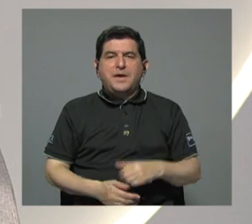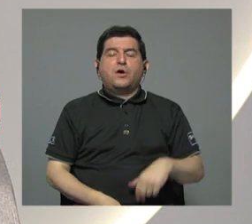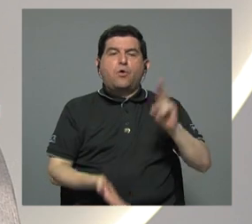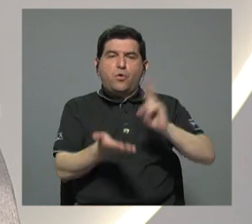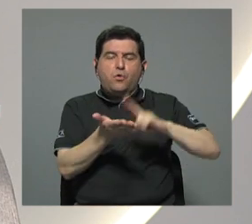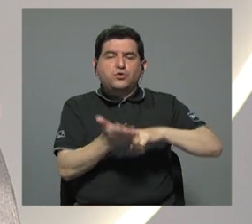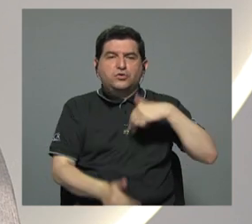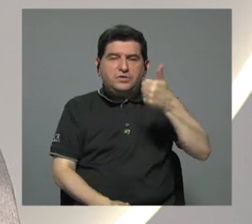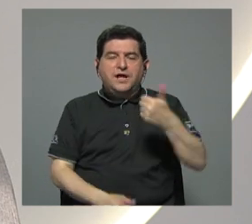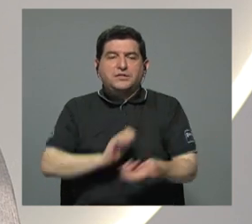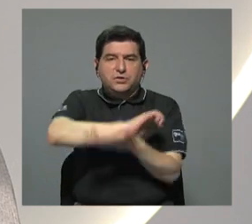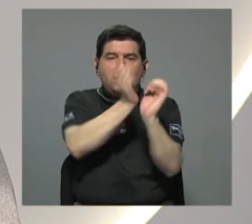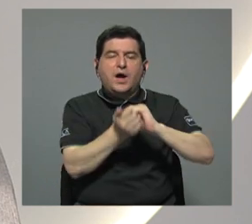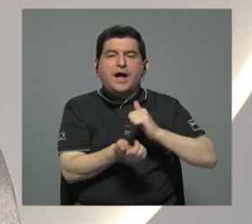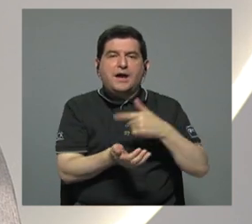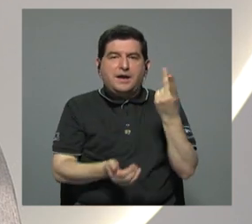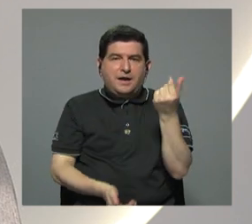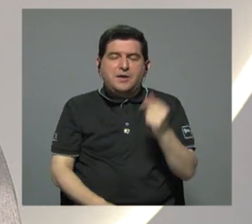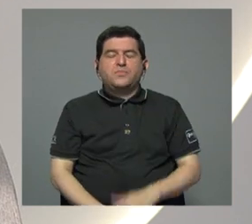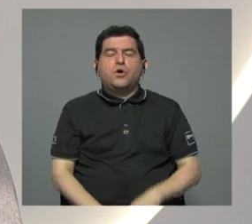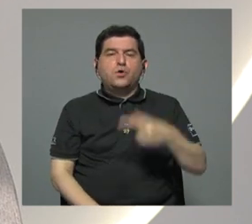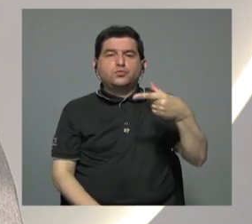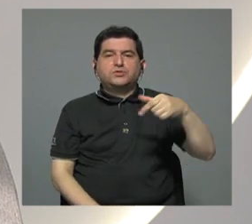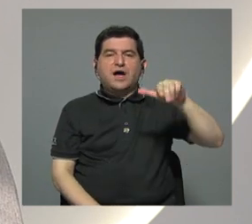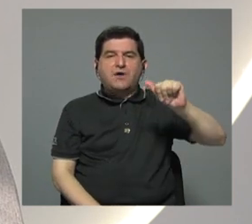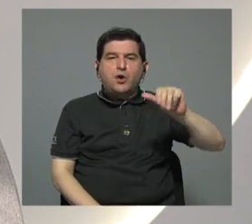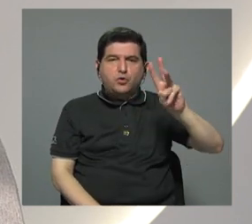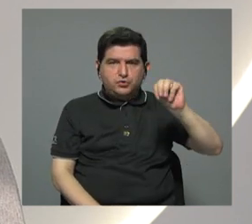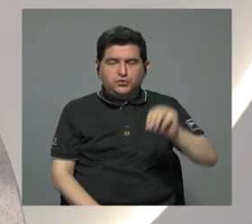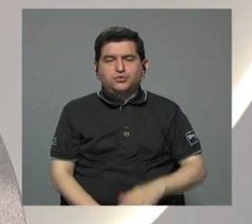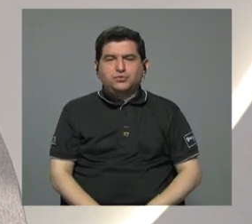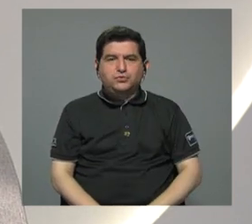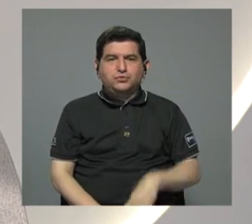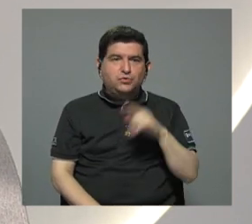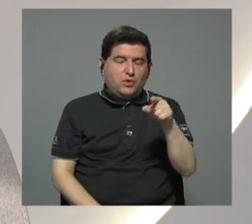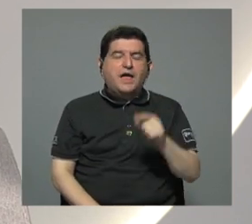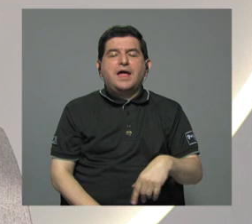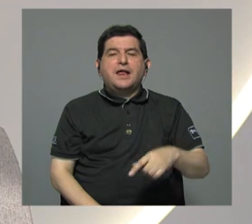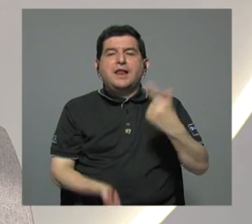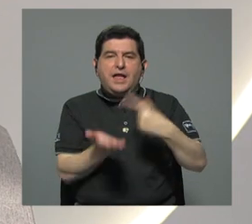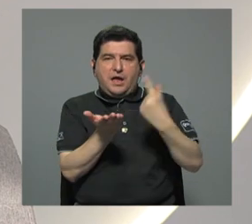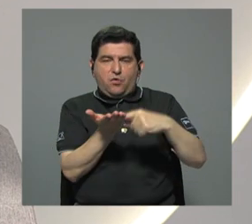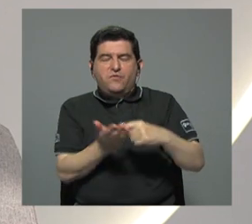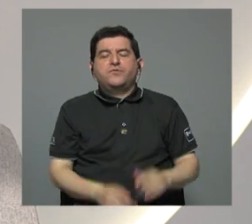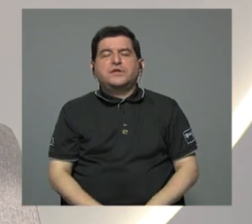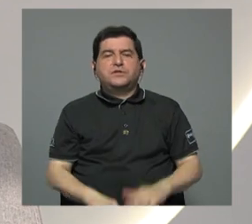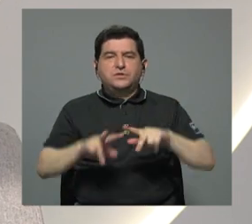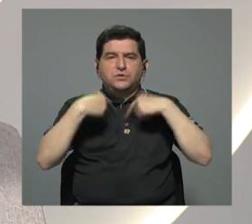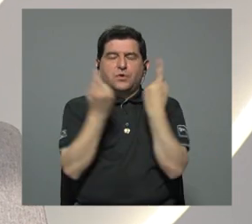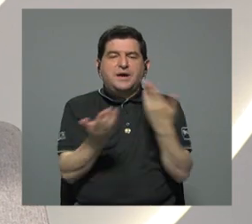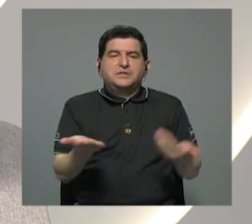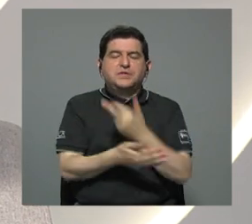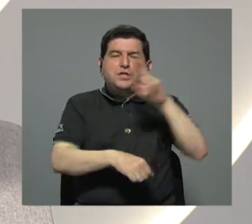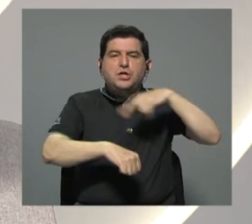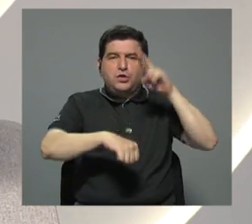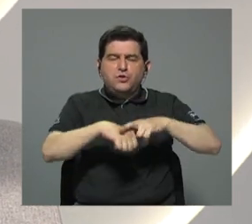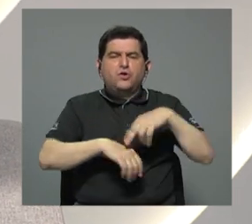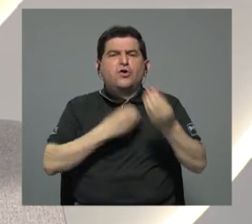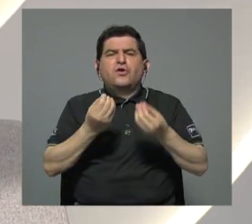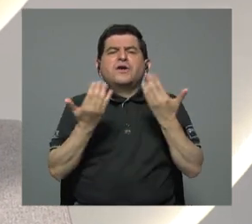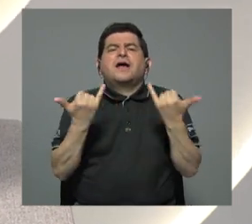cambio de dinero el es gustavo alonso mayorga regidor de golfito del partido nueva república que van a hacer ustedes